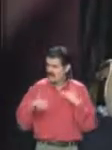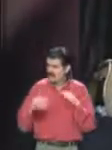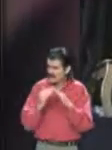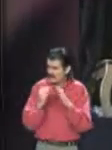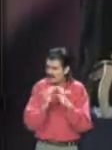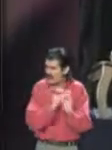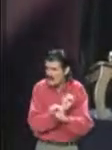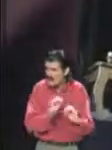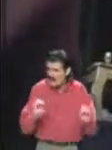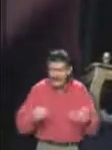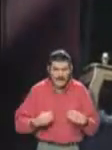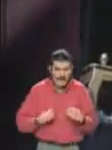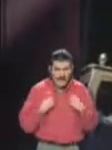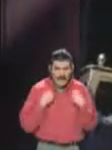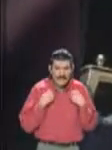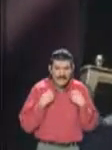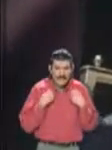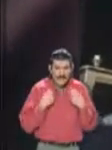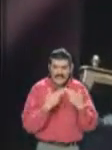vive en esta casa?